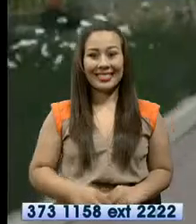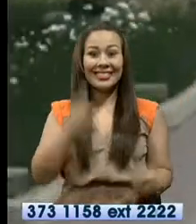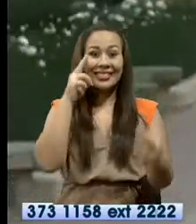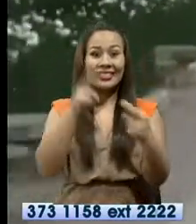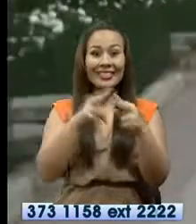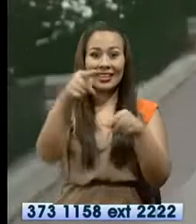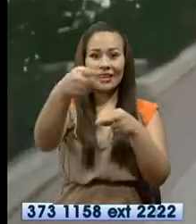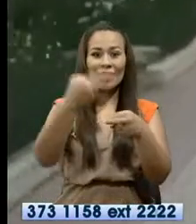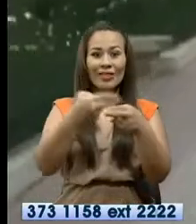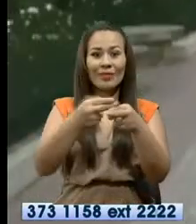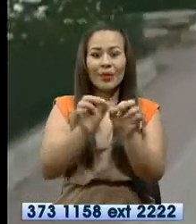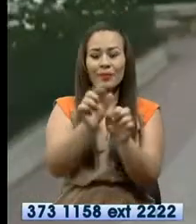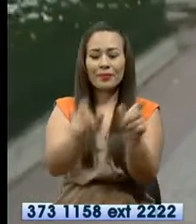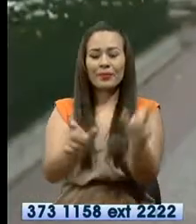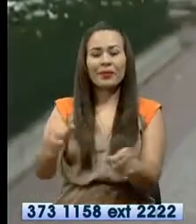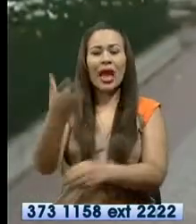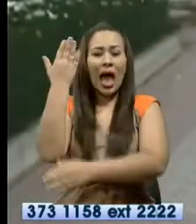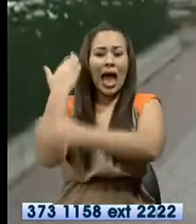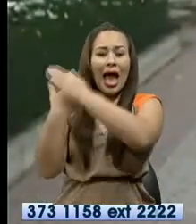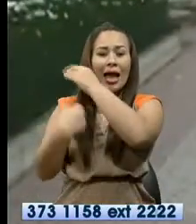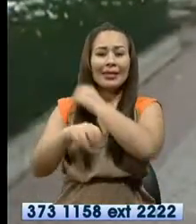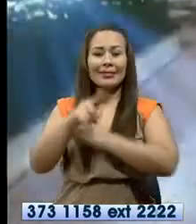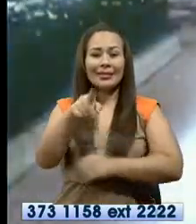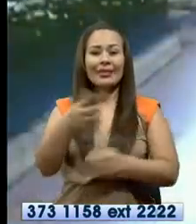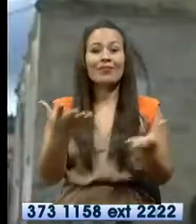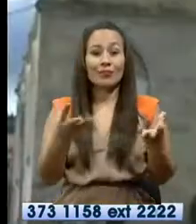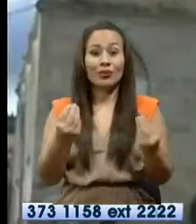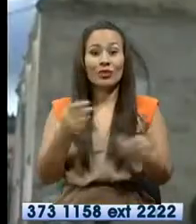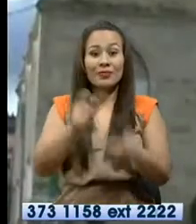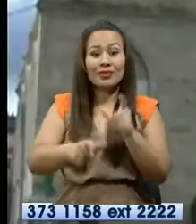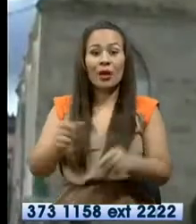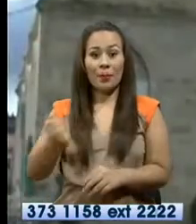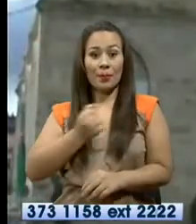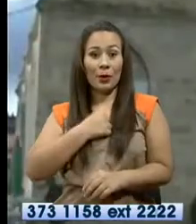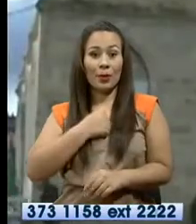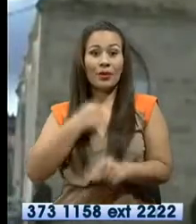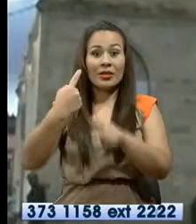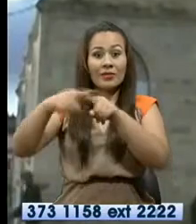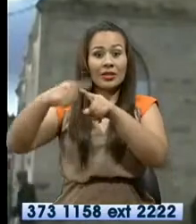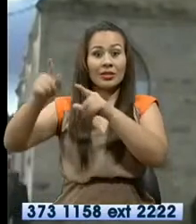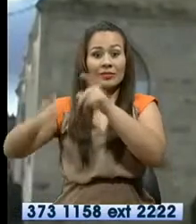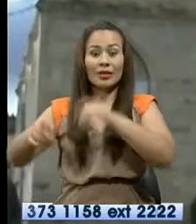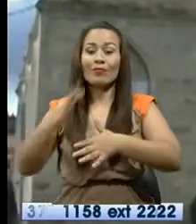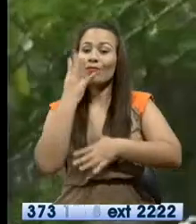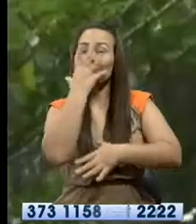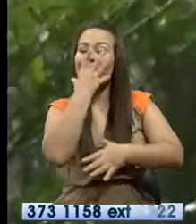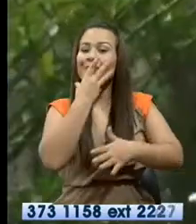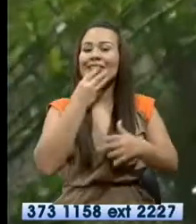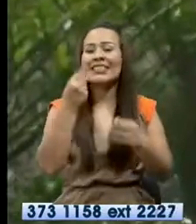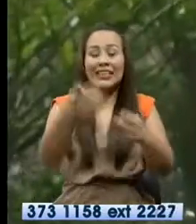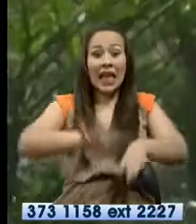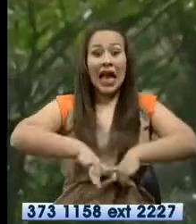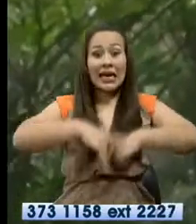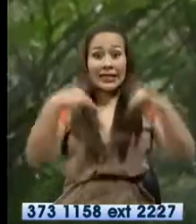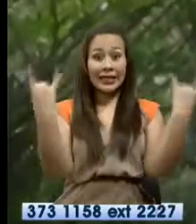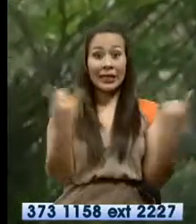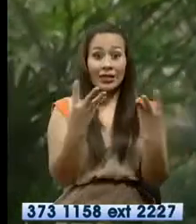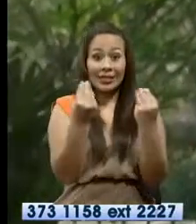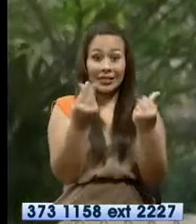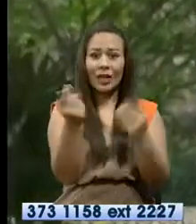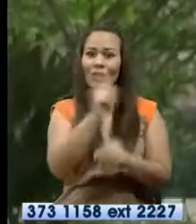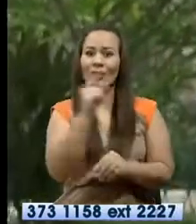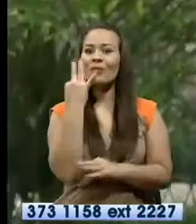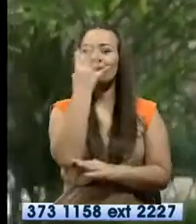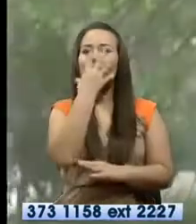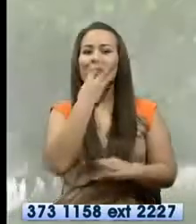Por ser un pueblo ancestral, Saraguro se ha constituido para propios y extraños una riqueza terrenal, no solo por su belleza, sino también